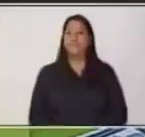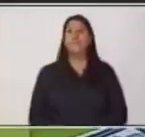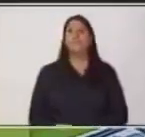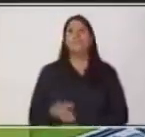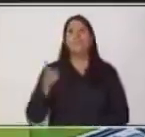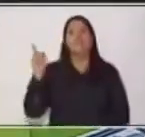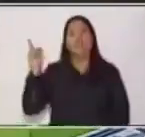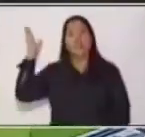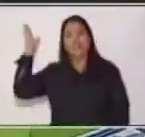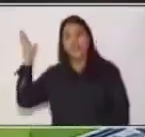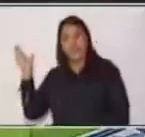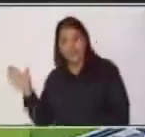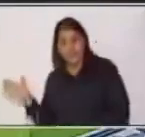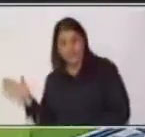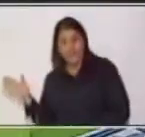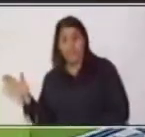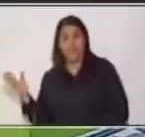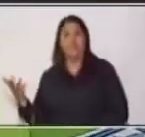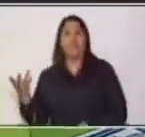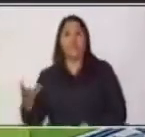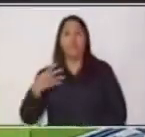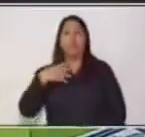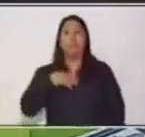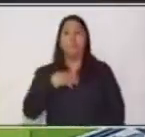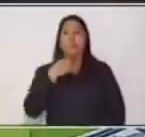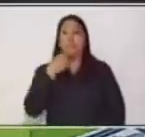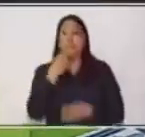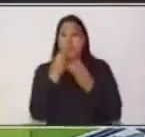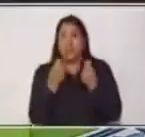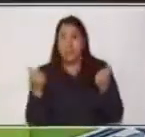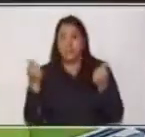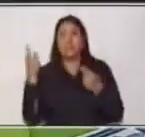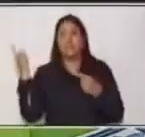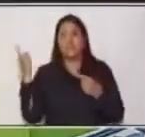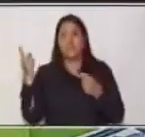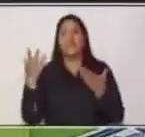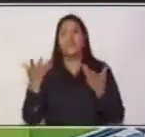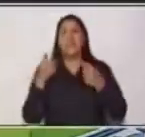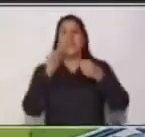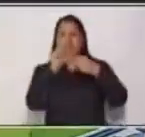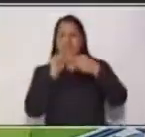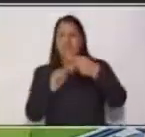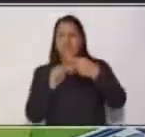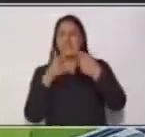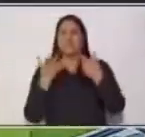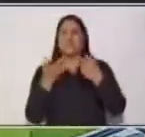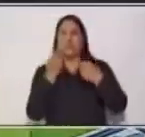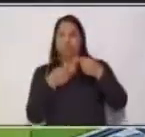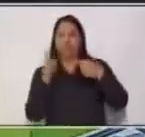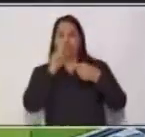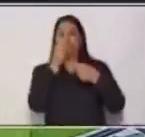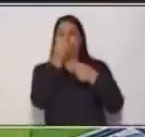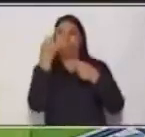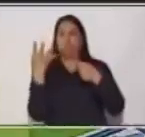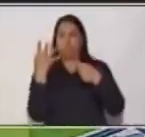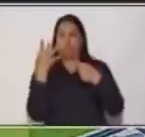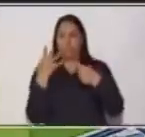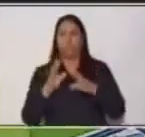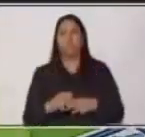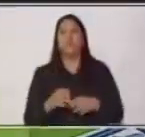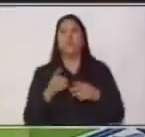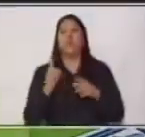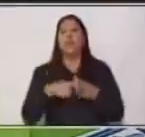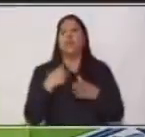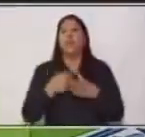Estas son las propiedades del producto, de la división y de las potencias. Cuando aplicamos potencias en